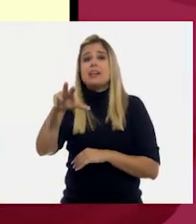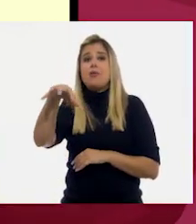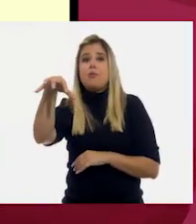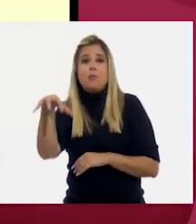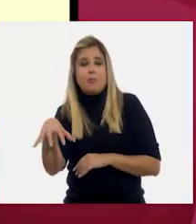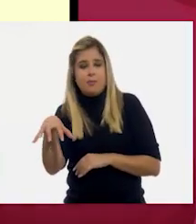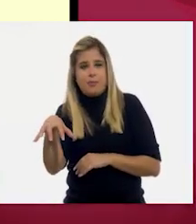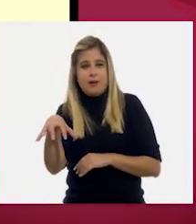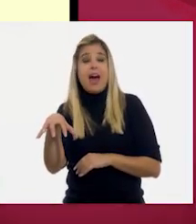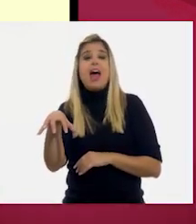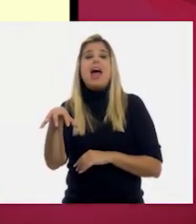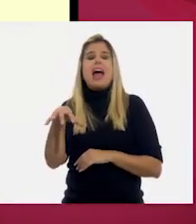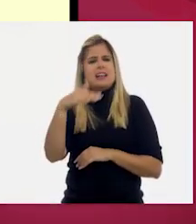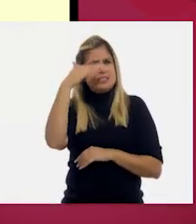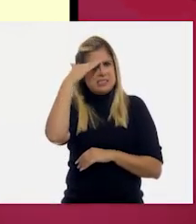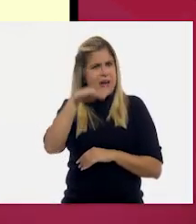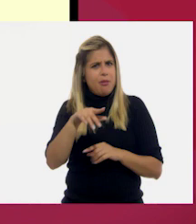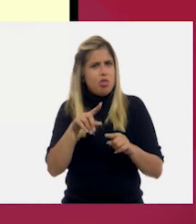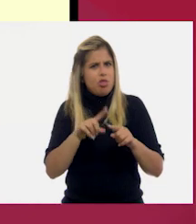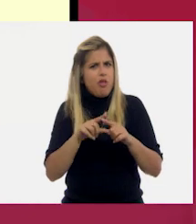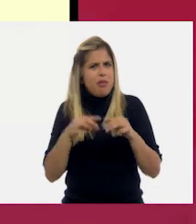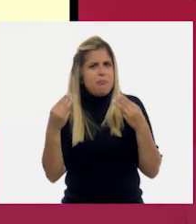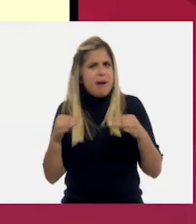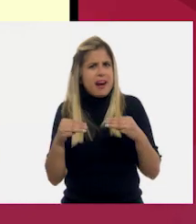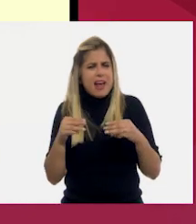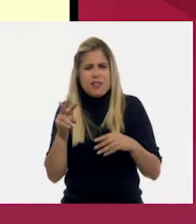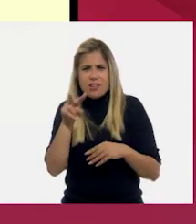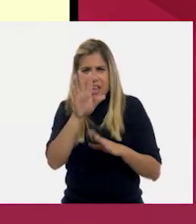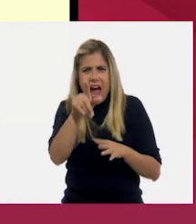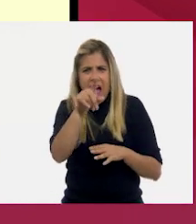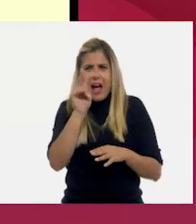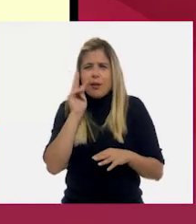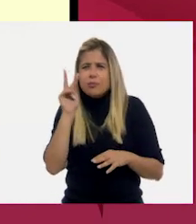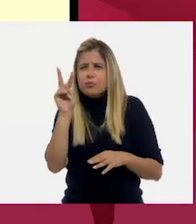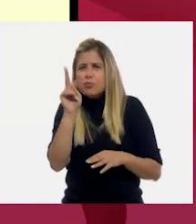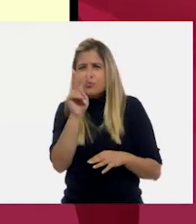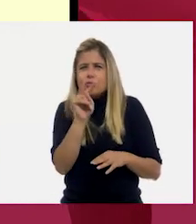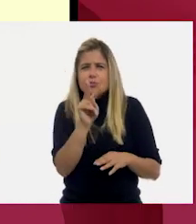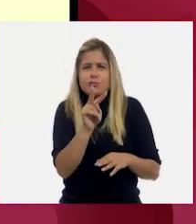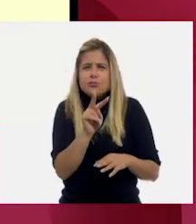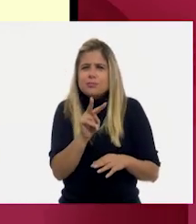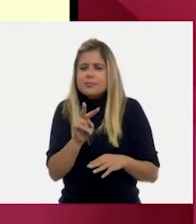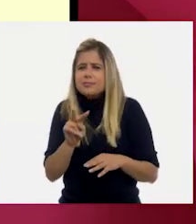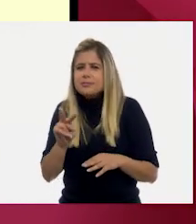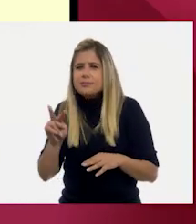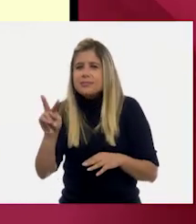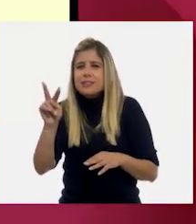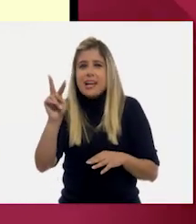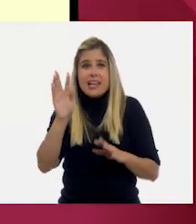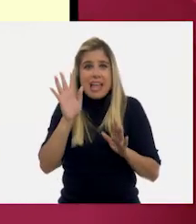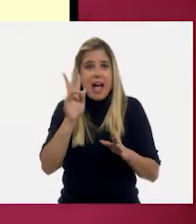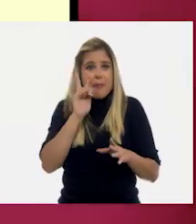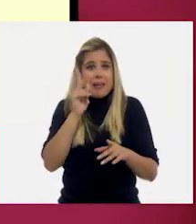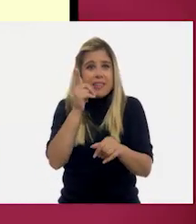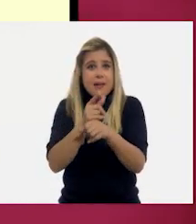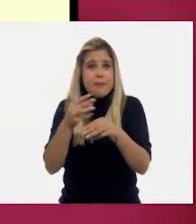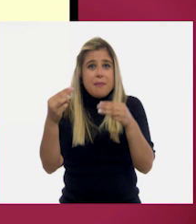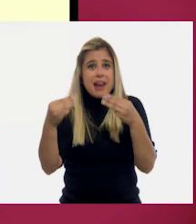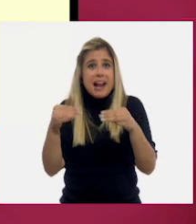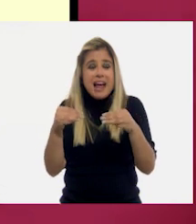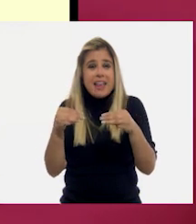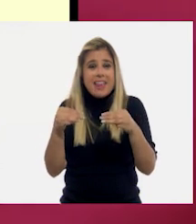Pero, ¿saben dónde está el mercado? ¿Ya lo encontraron? A ver, ¿ya lo vieron?